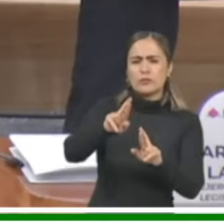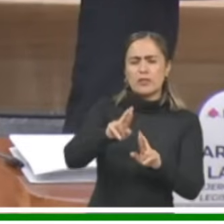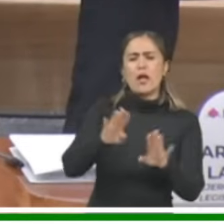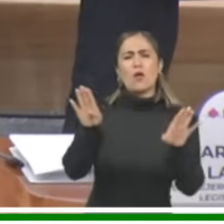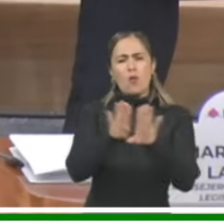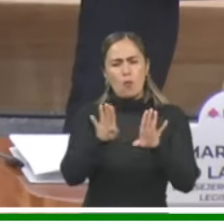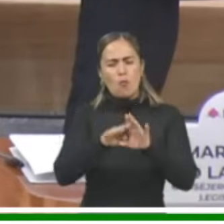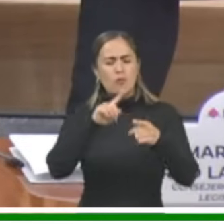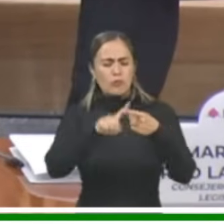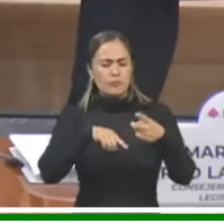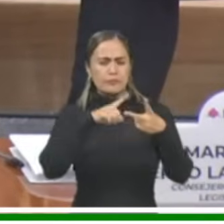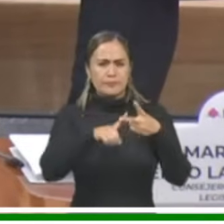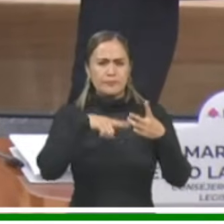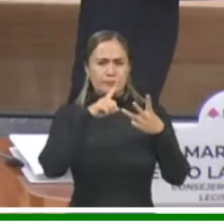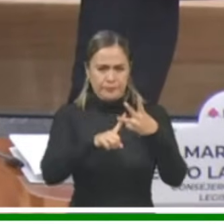tres objetivos.